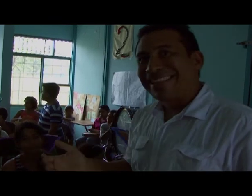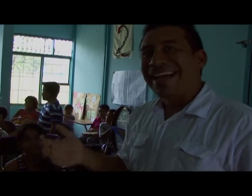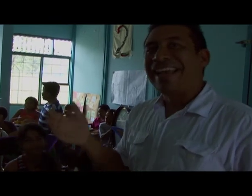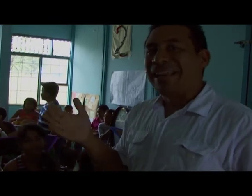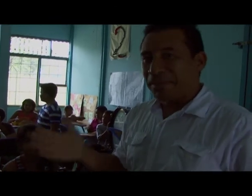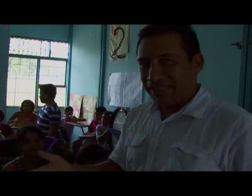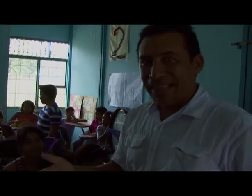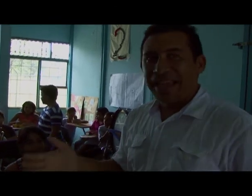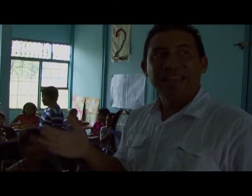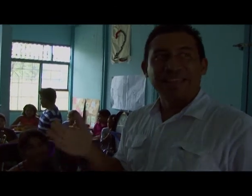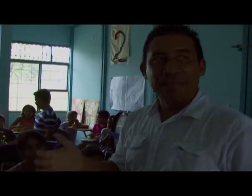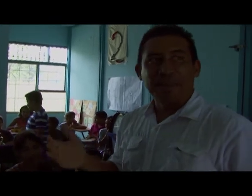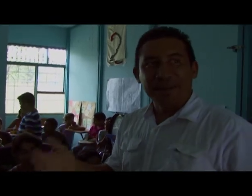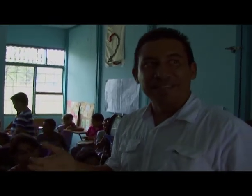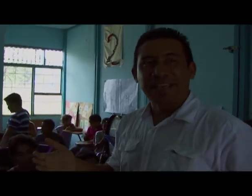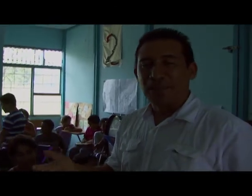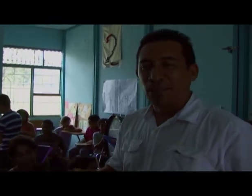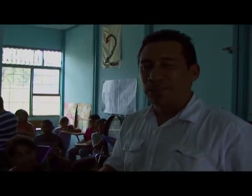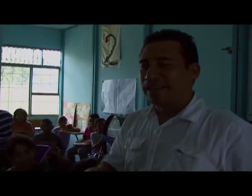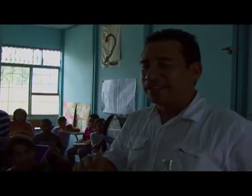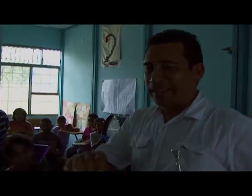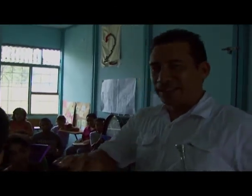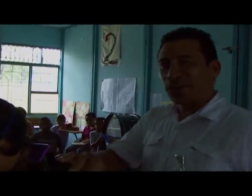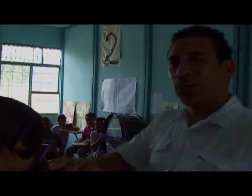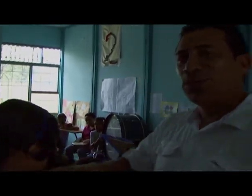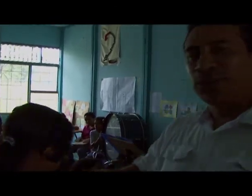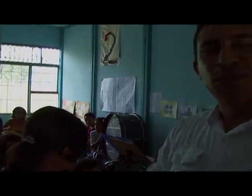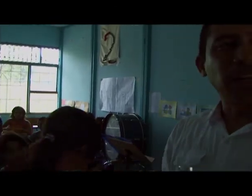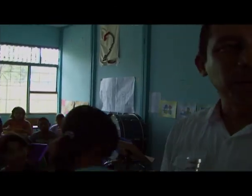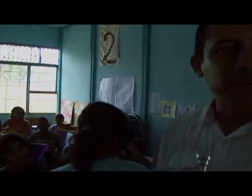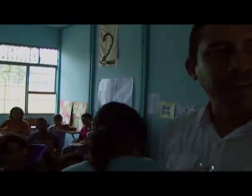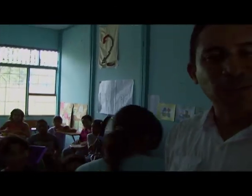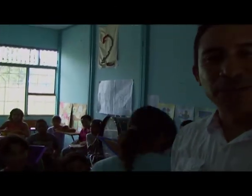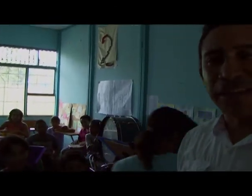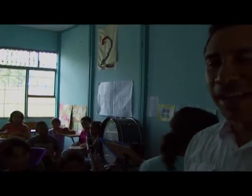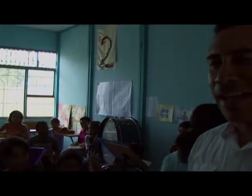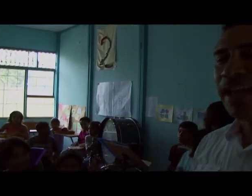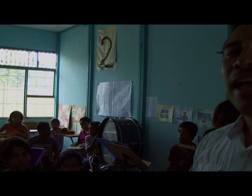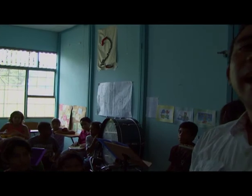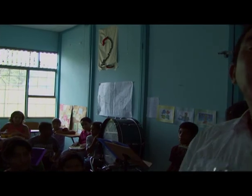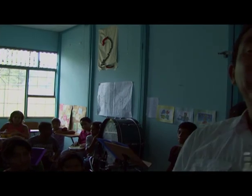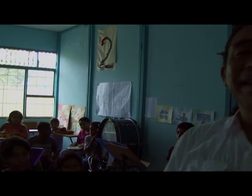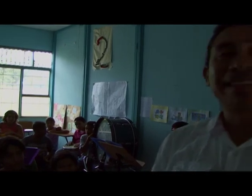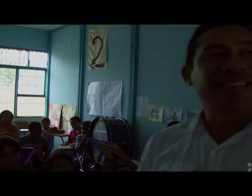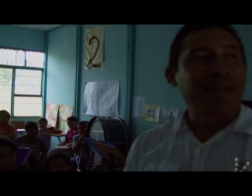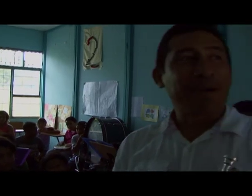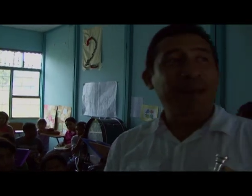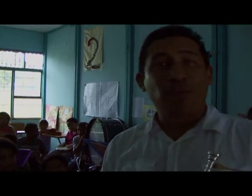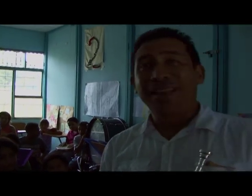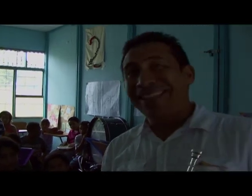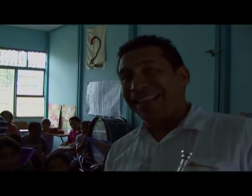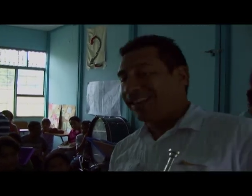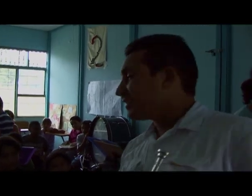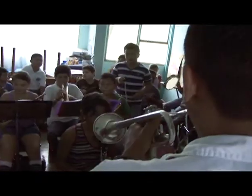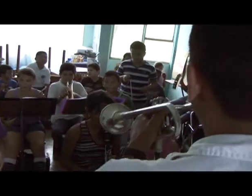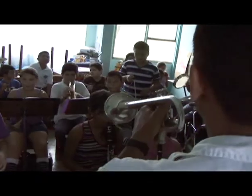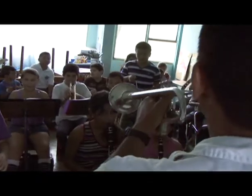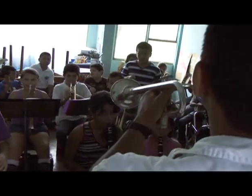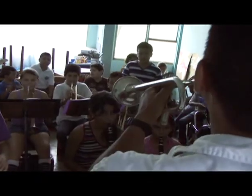La banda elemental, etapa básica de música Santa Cruz, Ciudad Costa Rica. La pieza se llama La